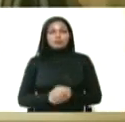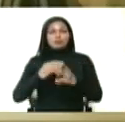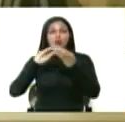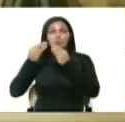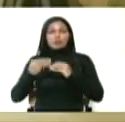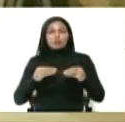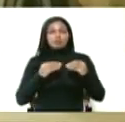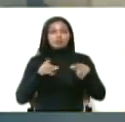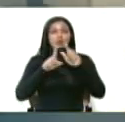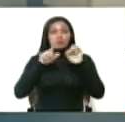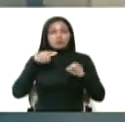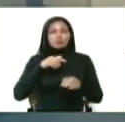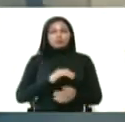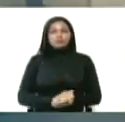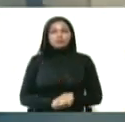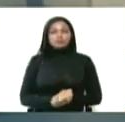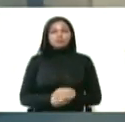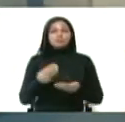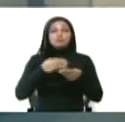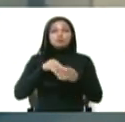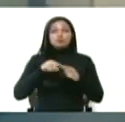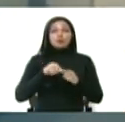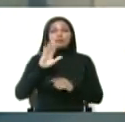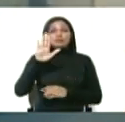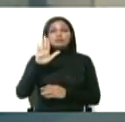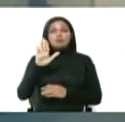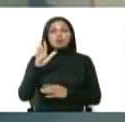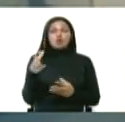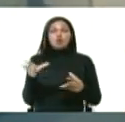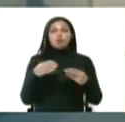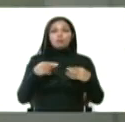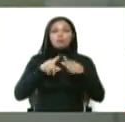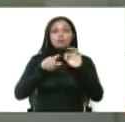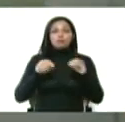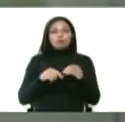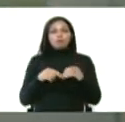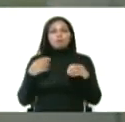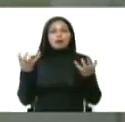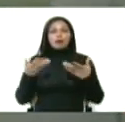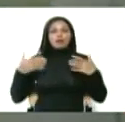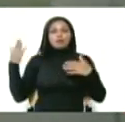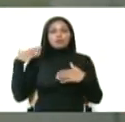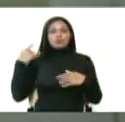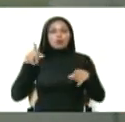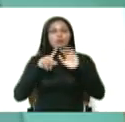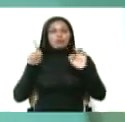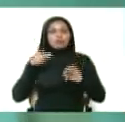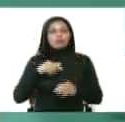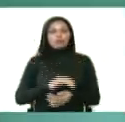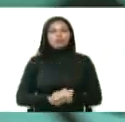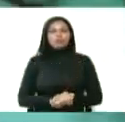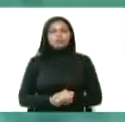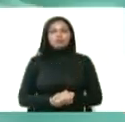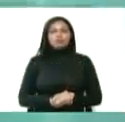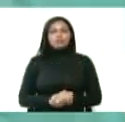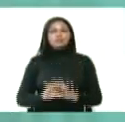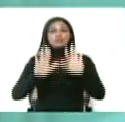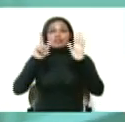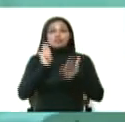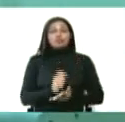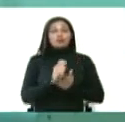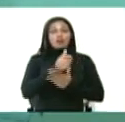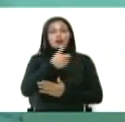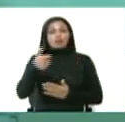de la ductería, se instalaron 5 compactos, aire acondicionado, 5 compactos. De 10 toneladas cada